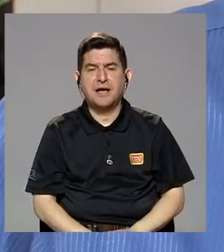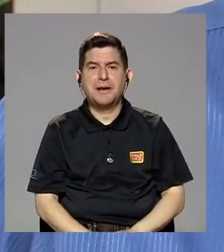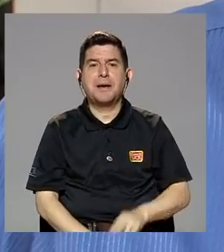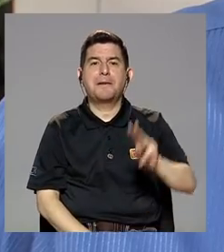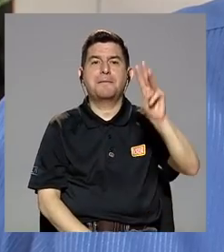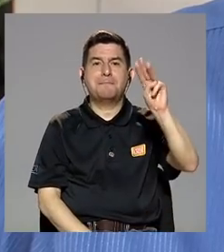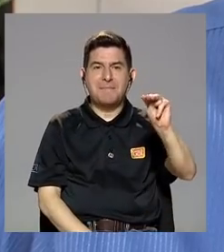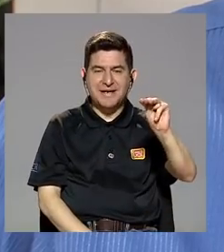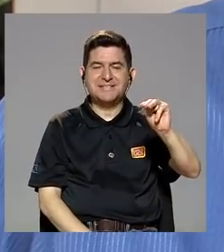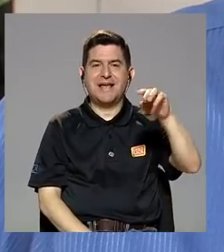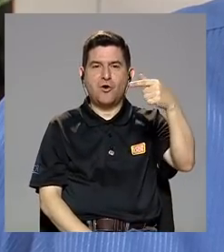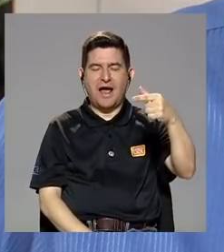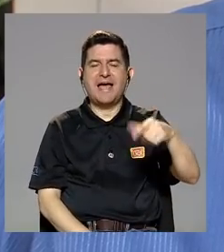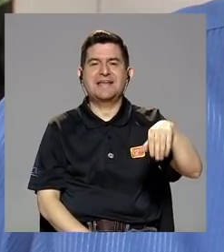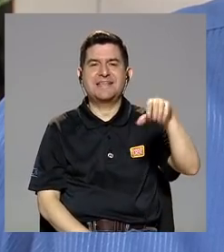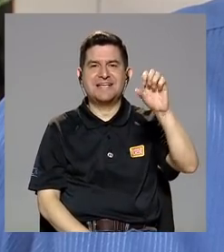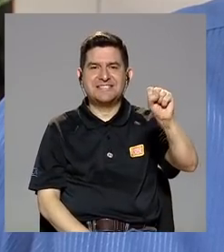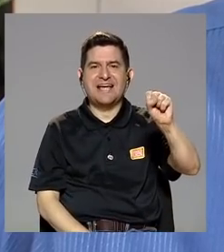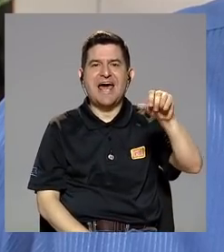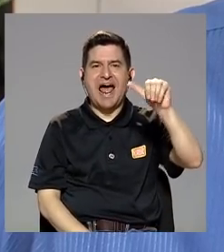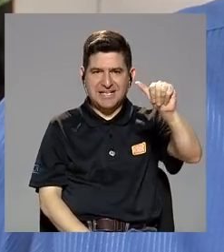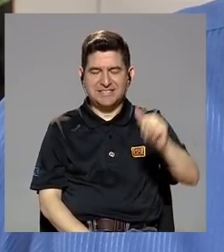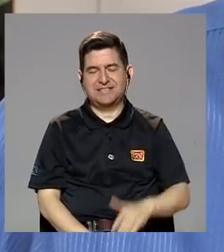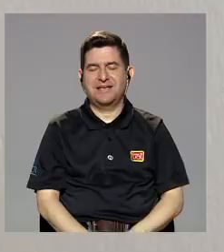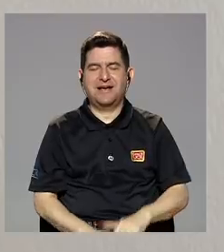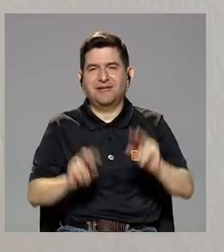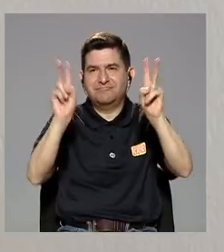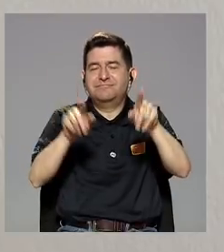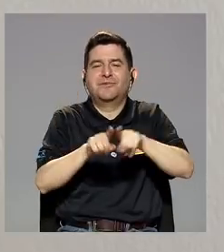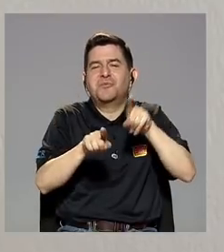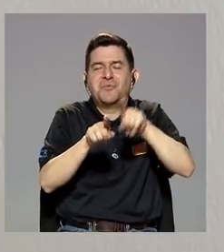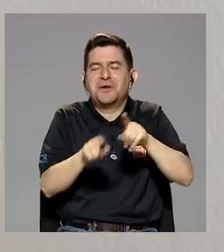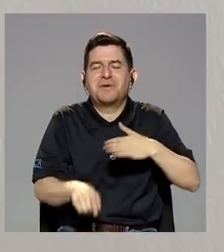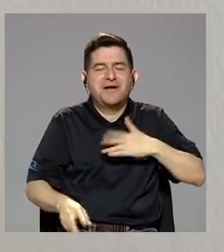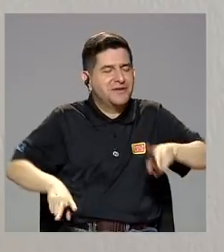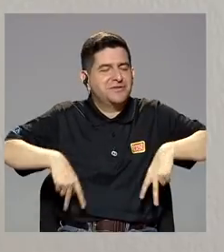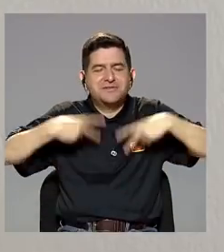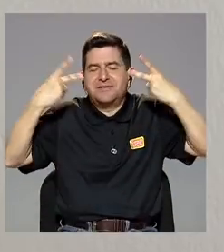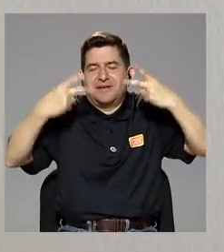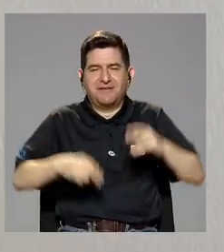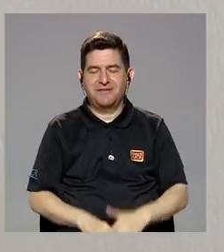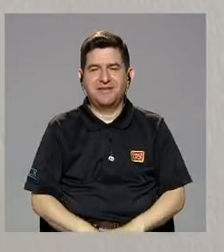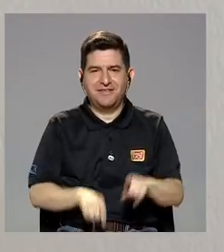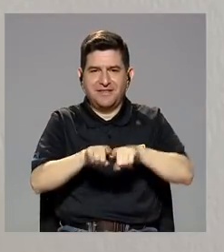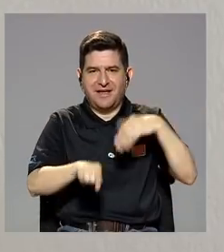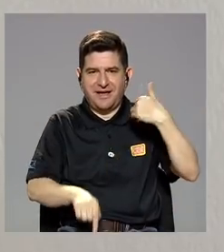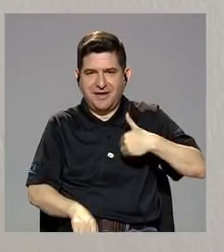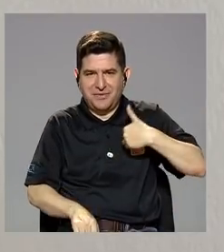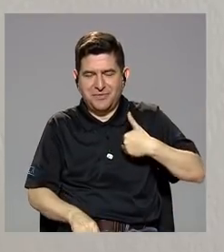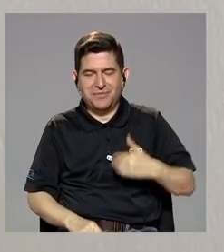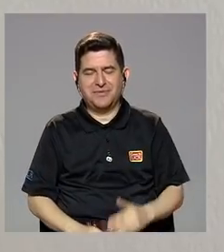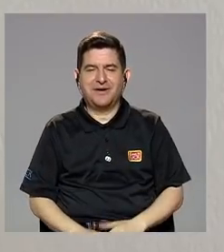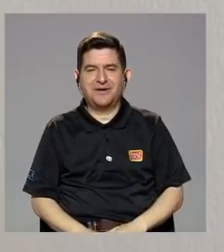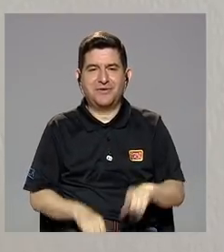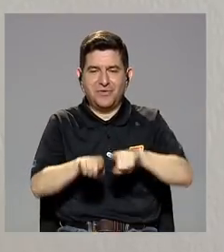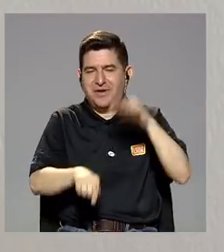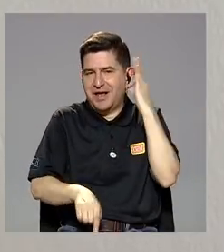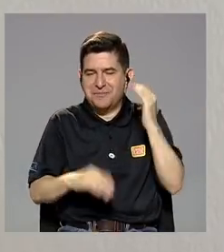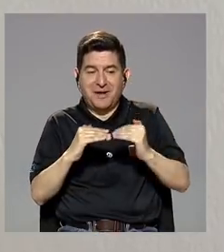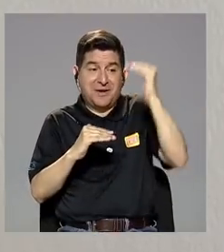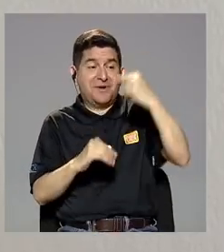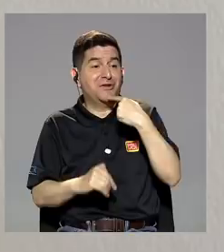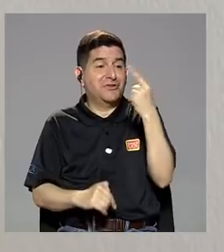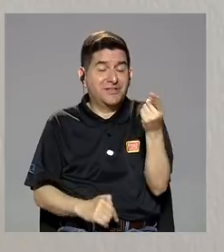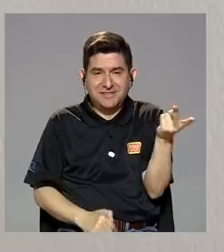marcelo gaete sarasti casa de mis hermanos de todas las vidas mis hermanos mayores como siempre los llamé yo a ellos